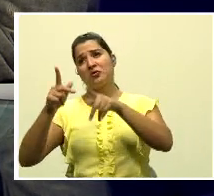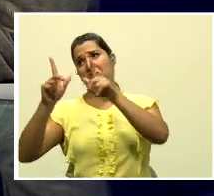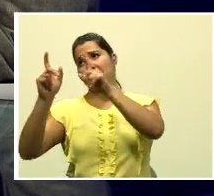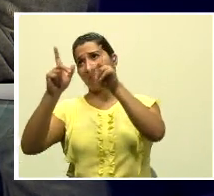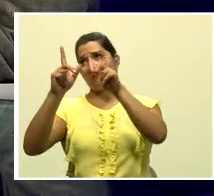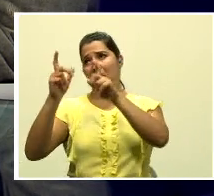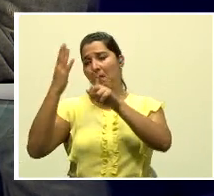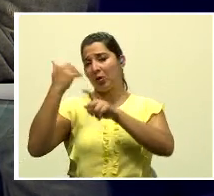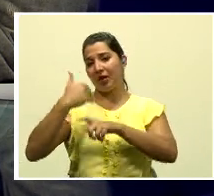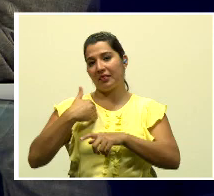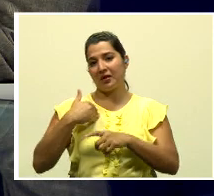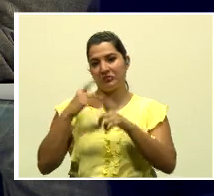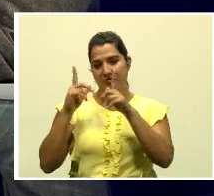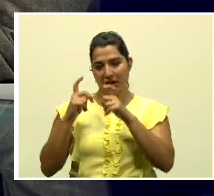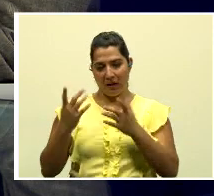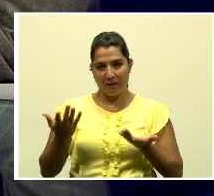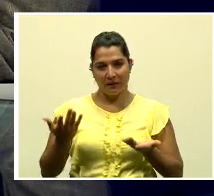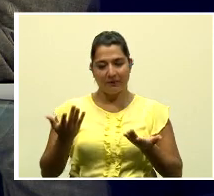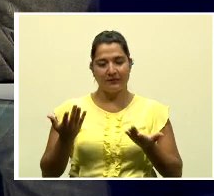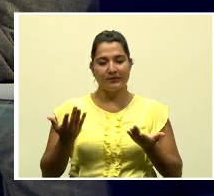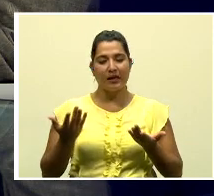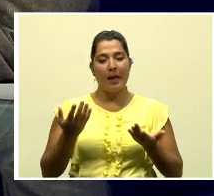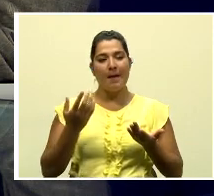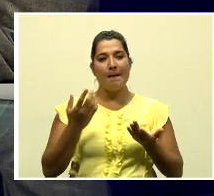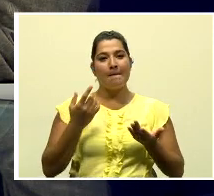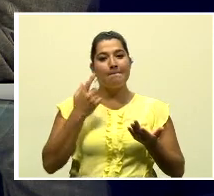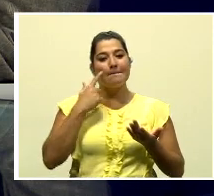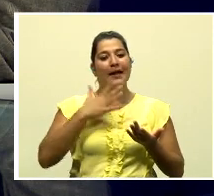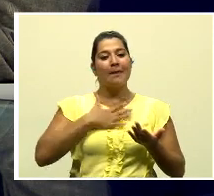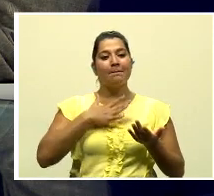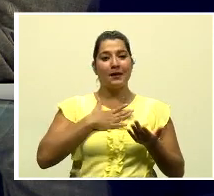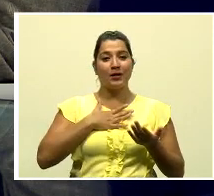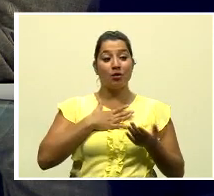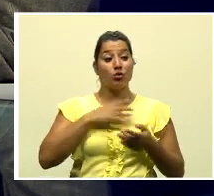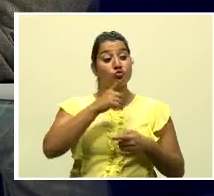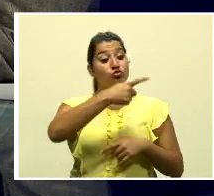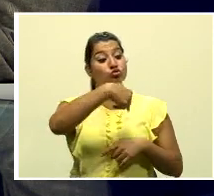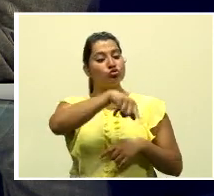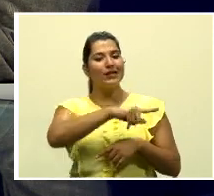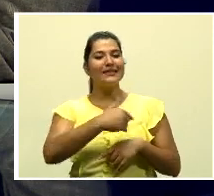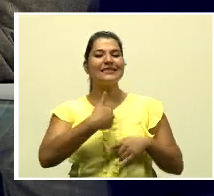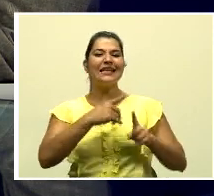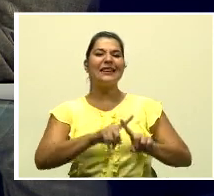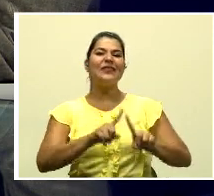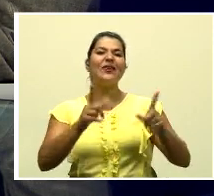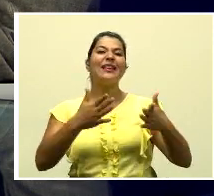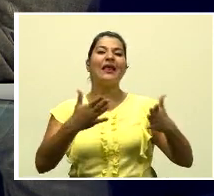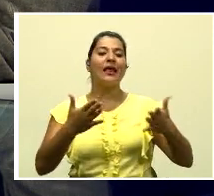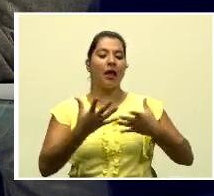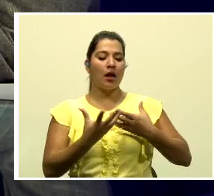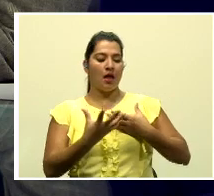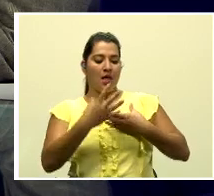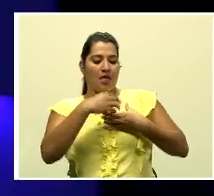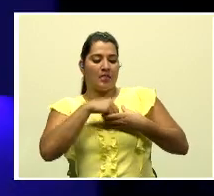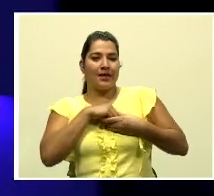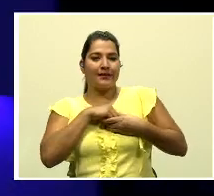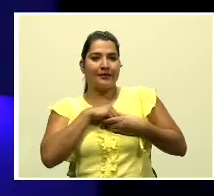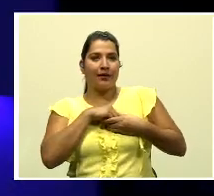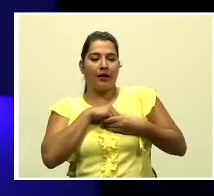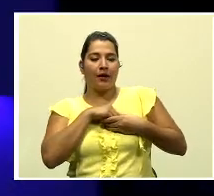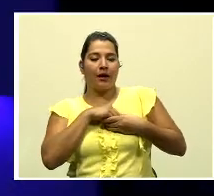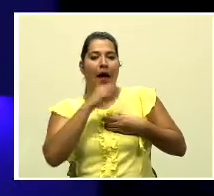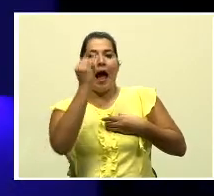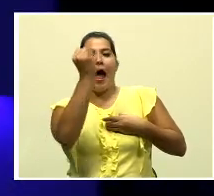porque tenemos una cámara, hay un concepto artístico, hay un aliento artístico, una intención